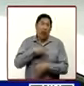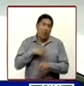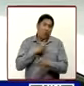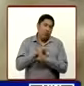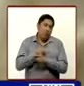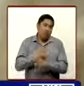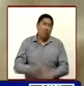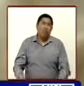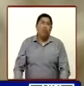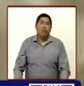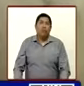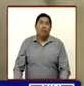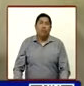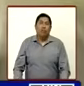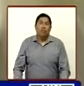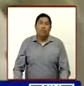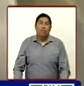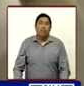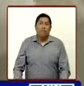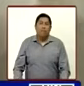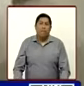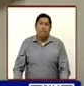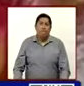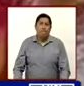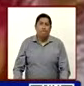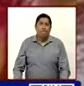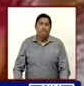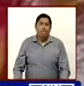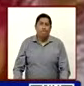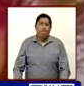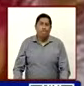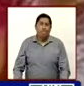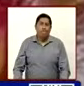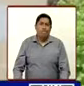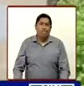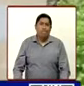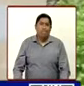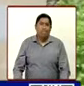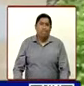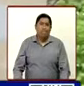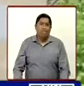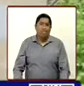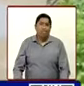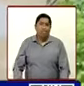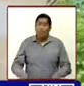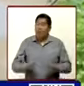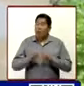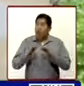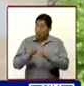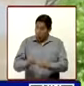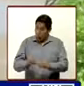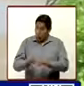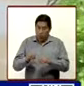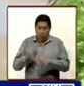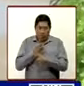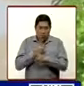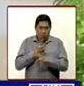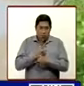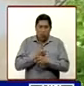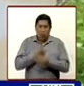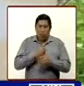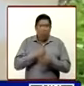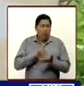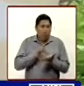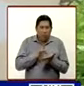Están aplicando un conjunto de medidas sanitarias